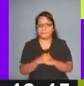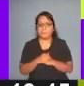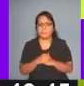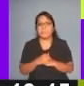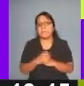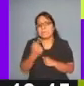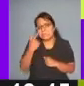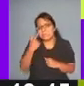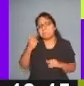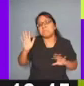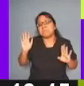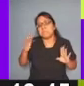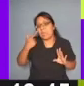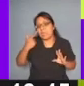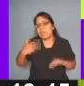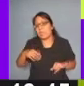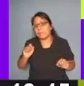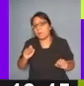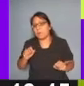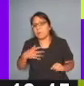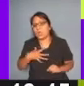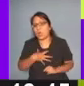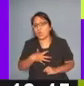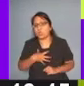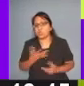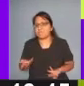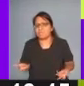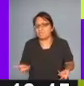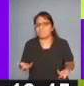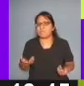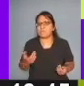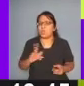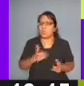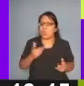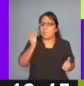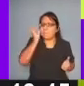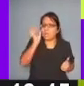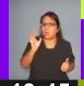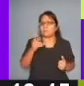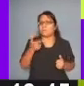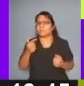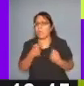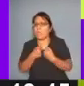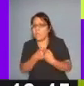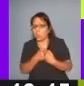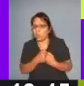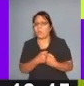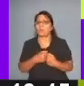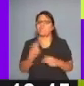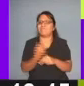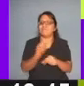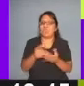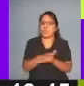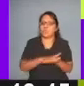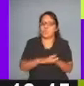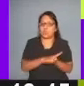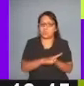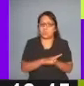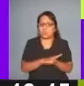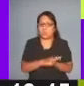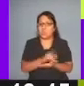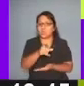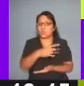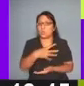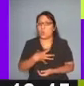resulta típica, no hubo acuerdo de partes, no hubo perdón, no hubo reconciliación, no hubo reparación, pero la conducta